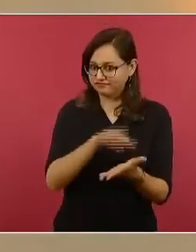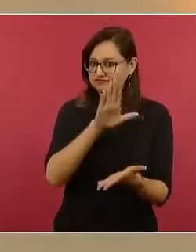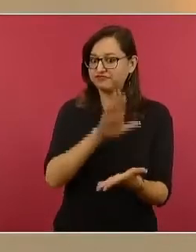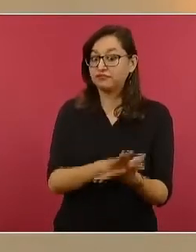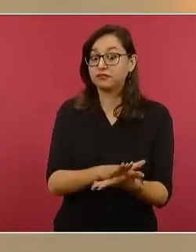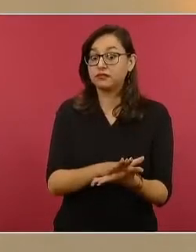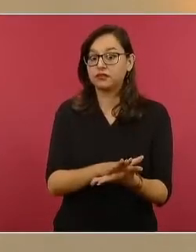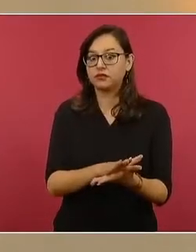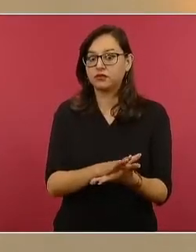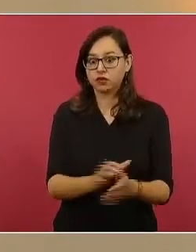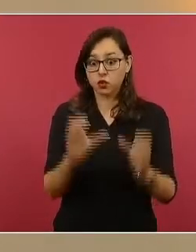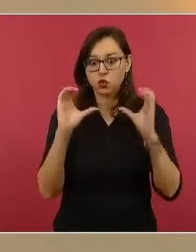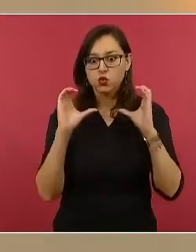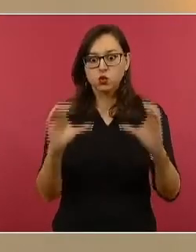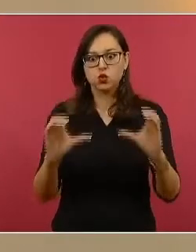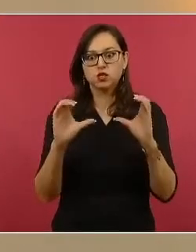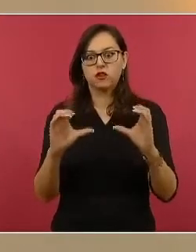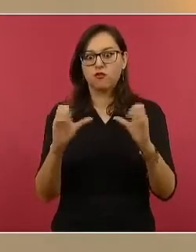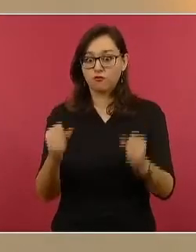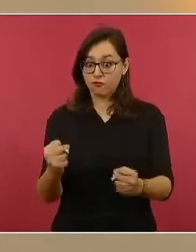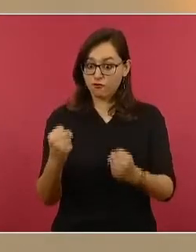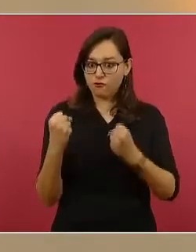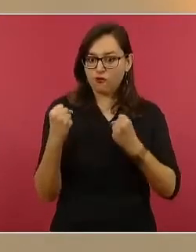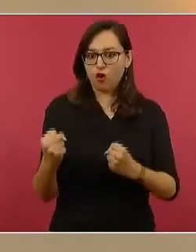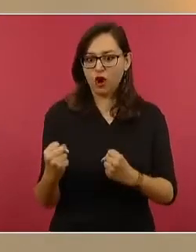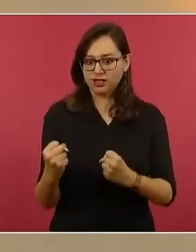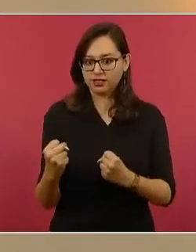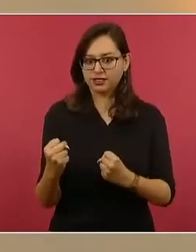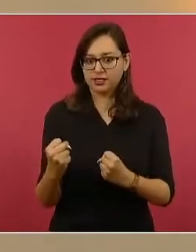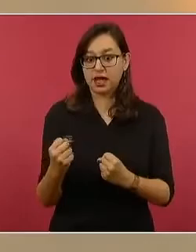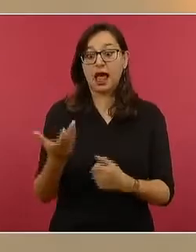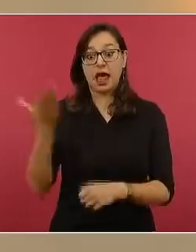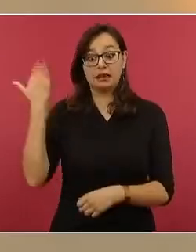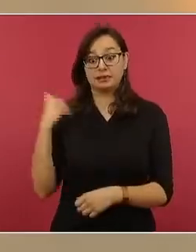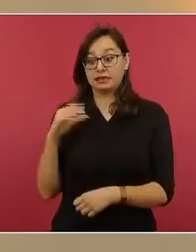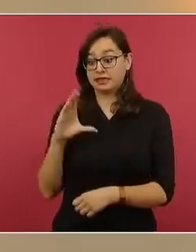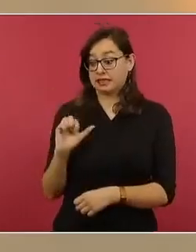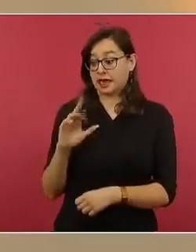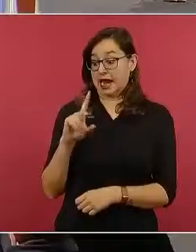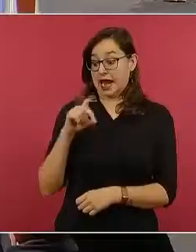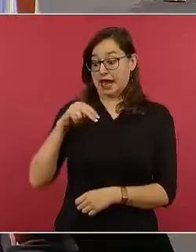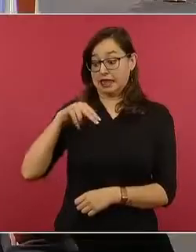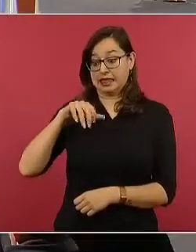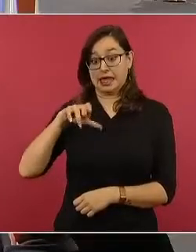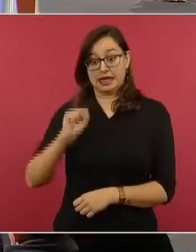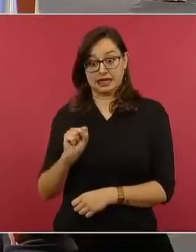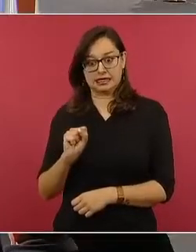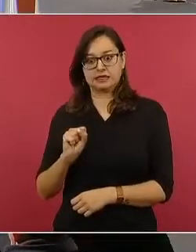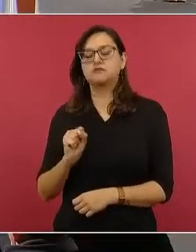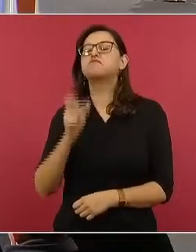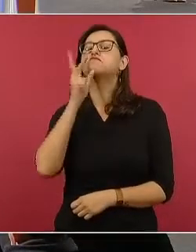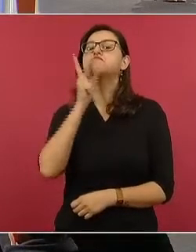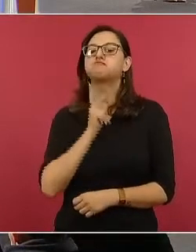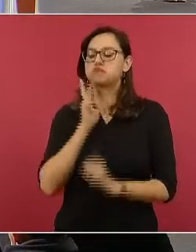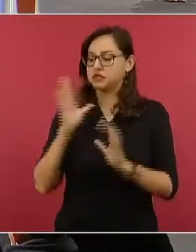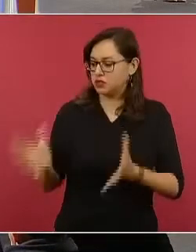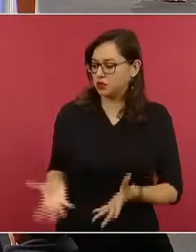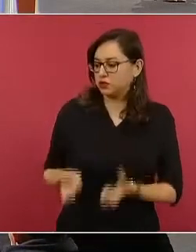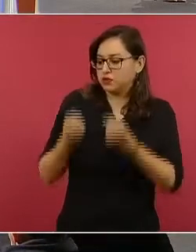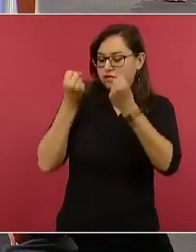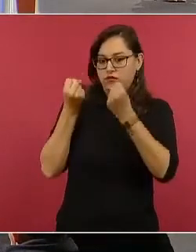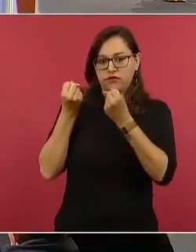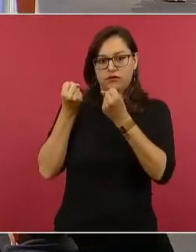Ni un paso atrás fue la consigna de don Lázaro Cárdenas del Río al nacionalizar nuestro